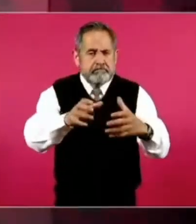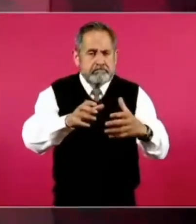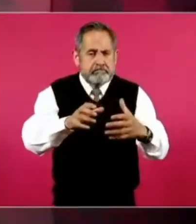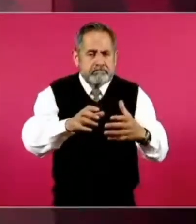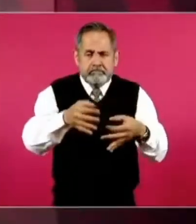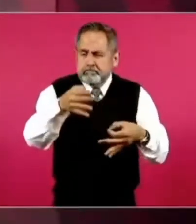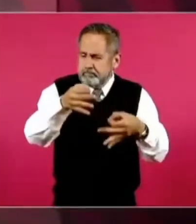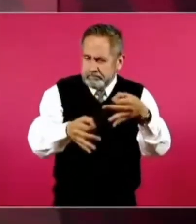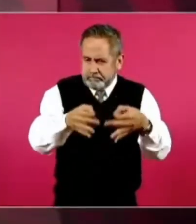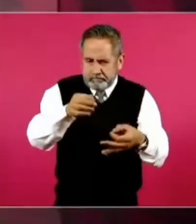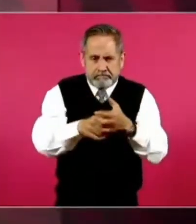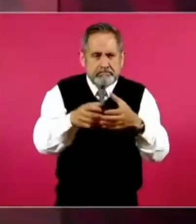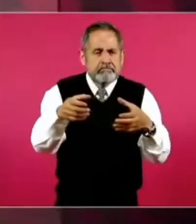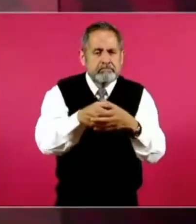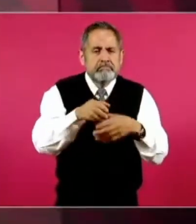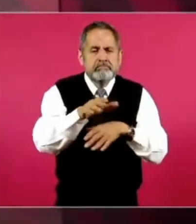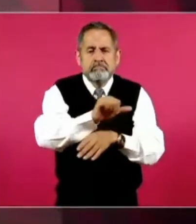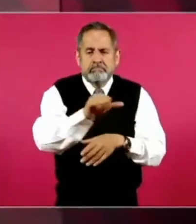un tribunal.